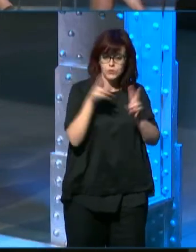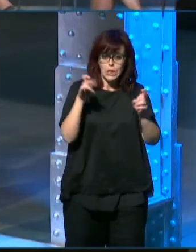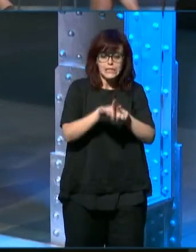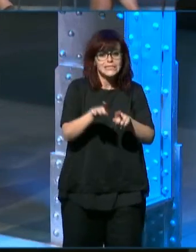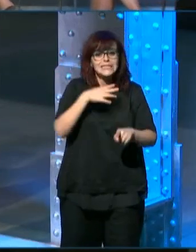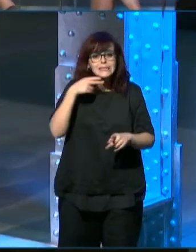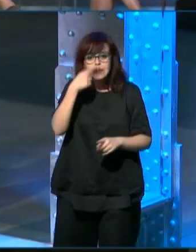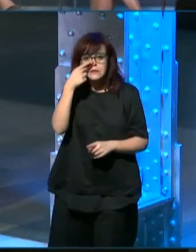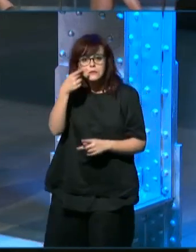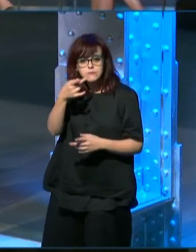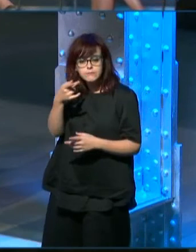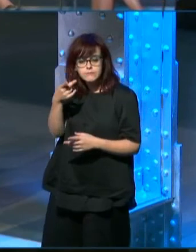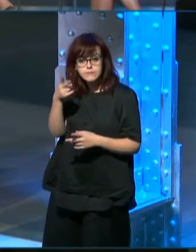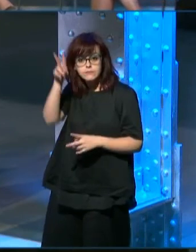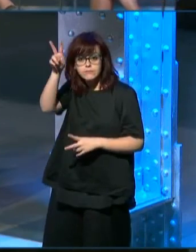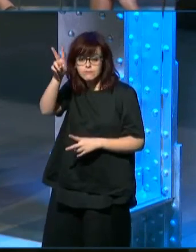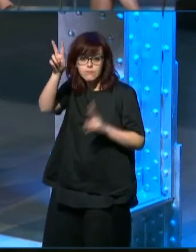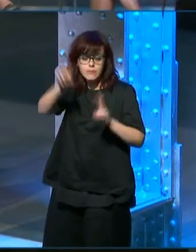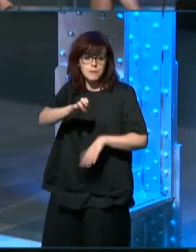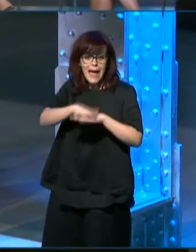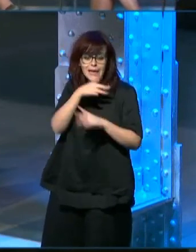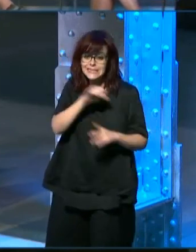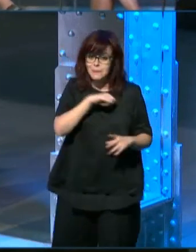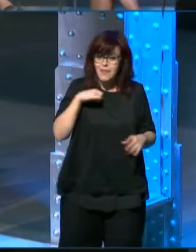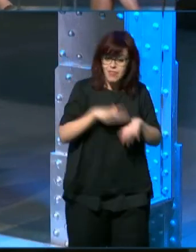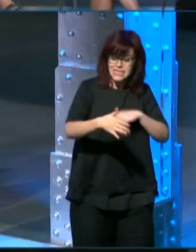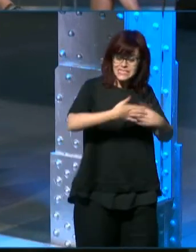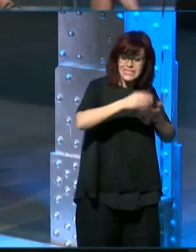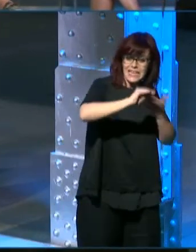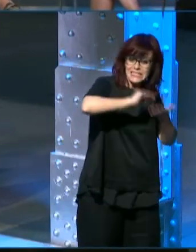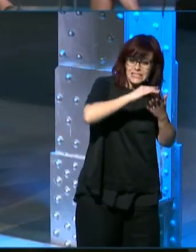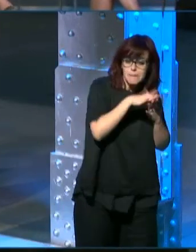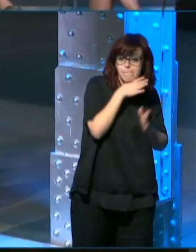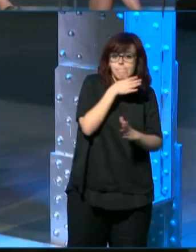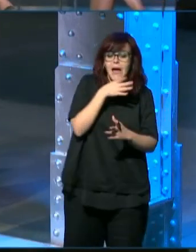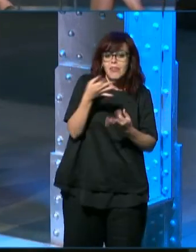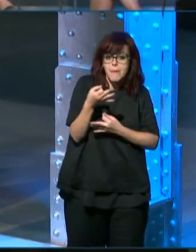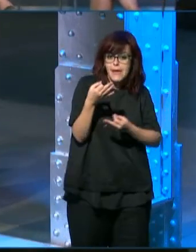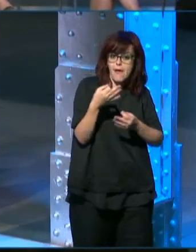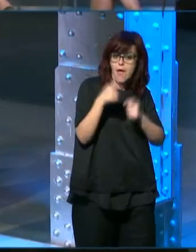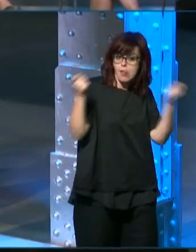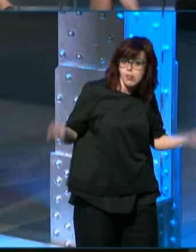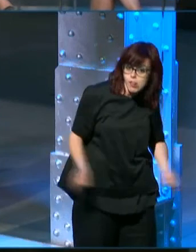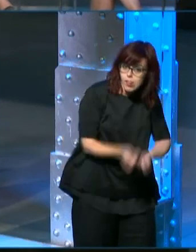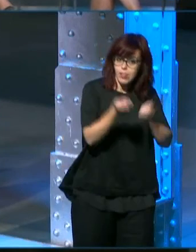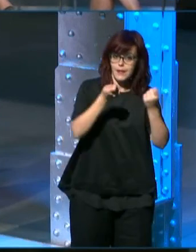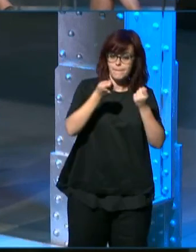tenemos que meter nuestra intimidad en algún lugar que pueda ser